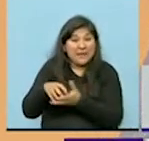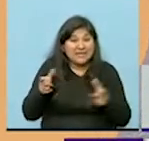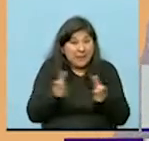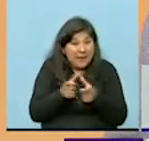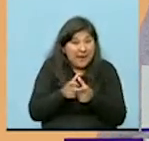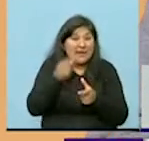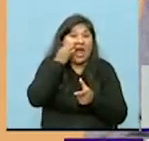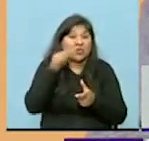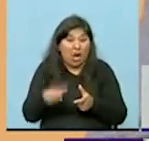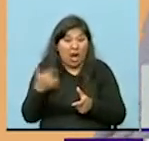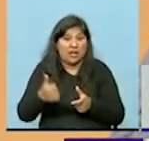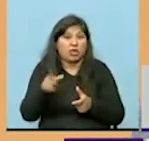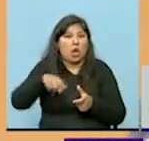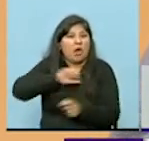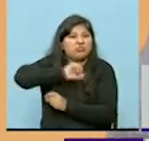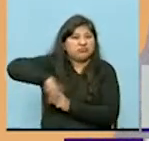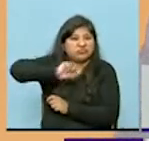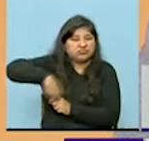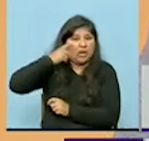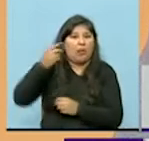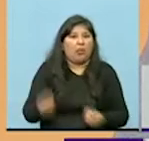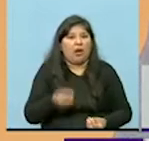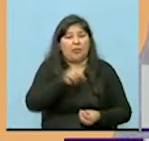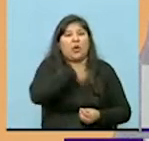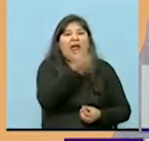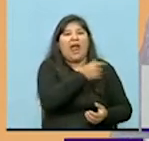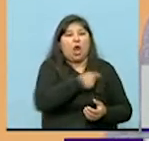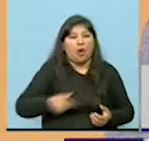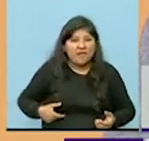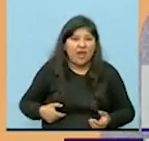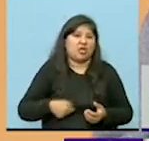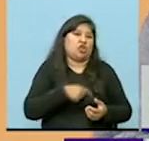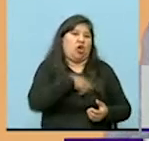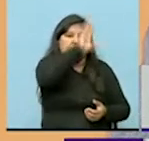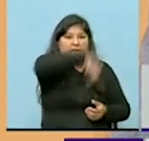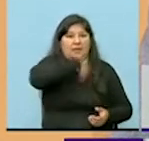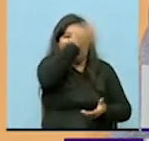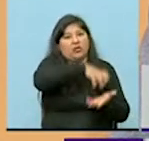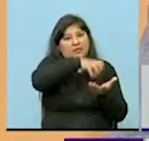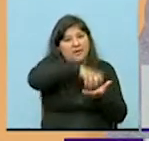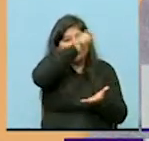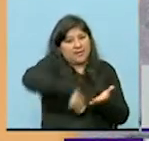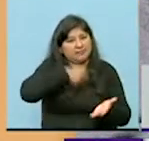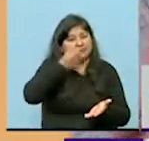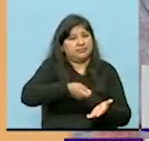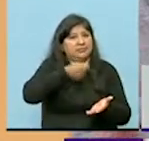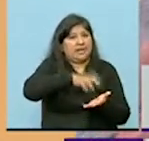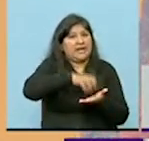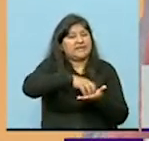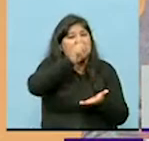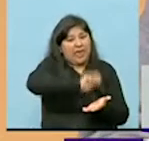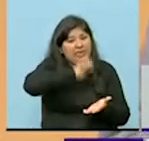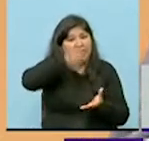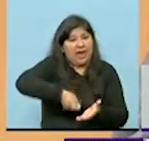multinacionales sus ministros son gerentes de las multinacionales y bueno acá se sacrifica en una empresa